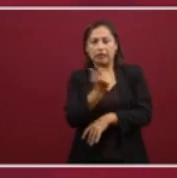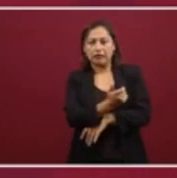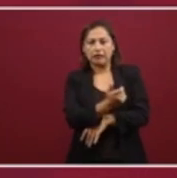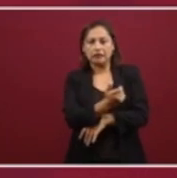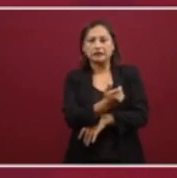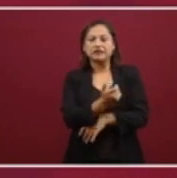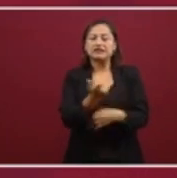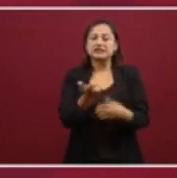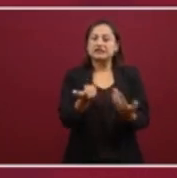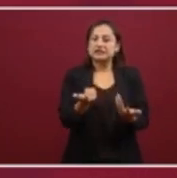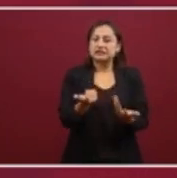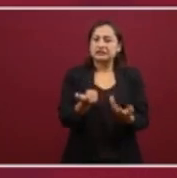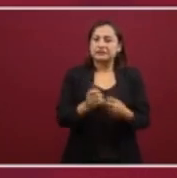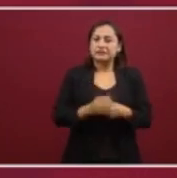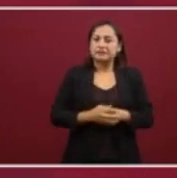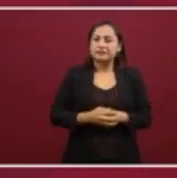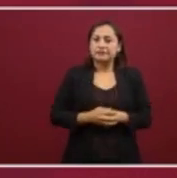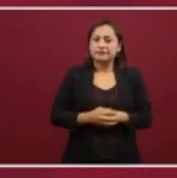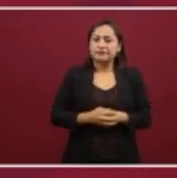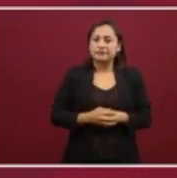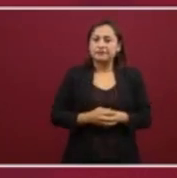según entiendo,